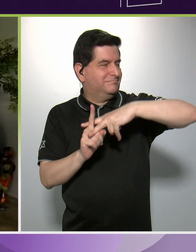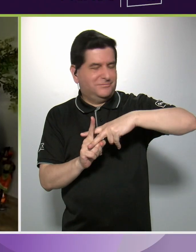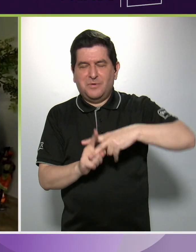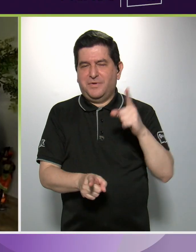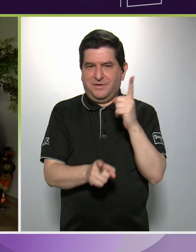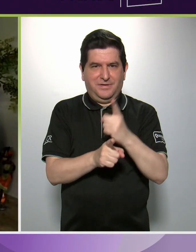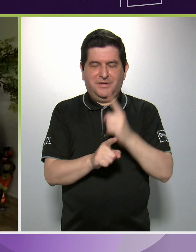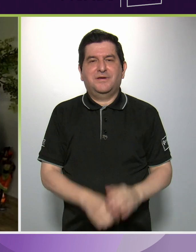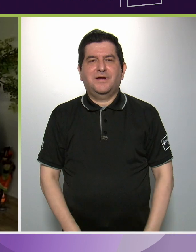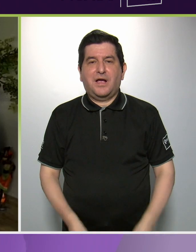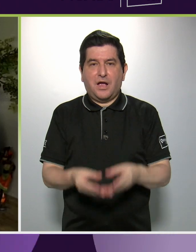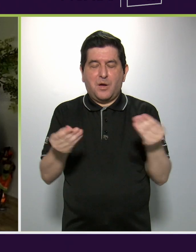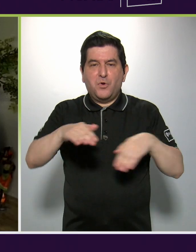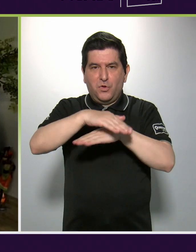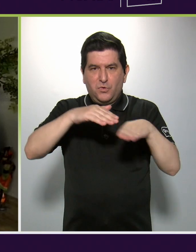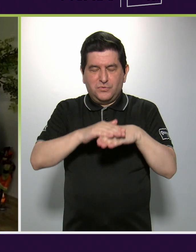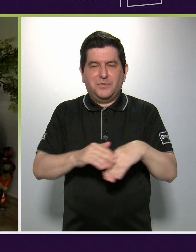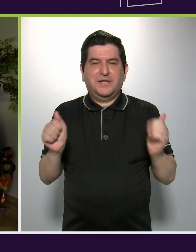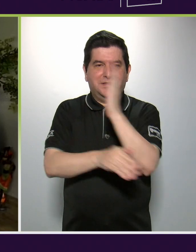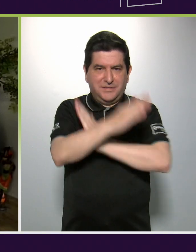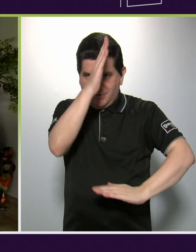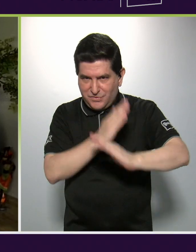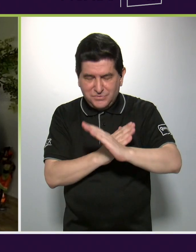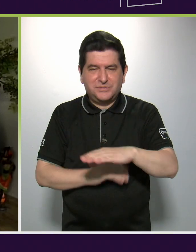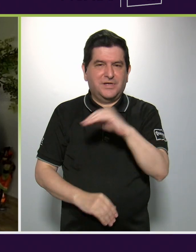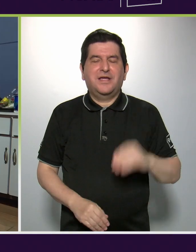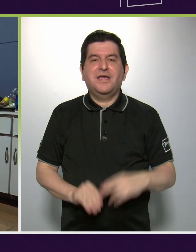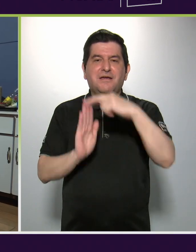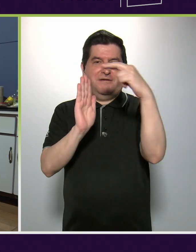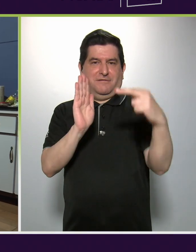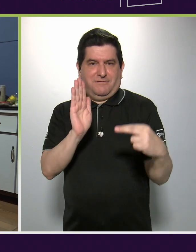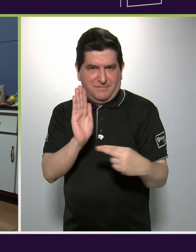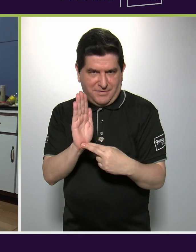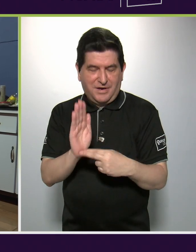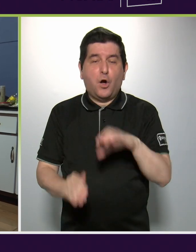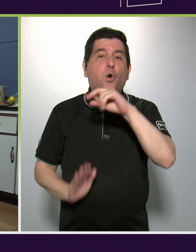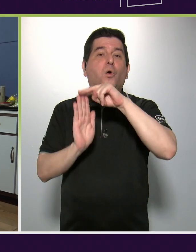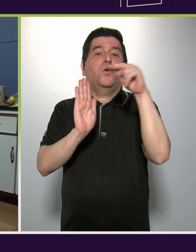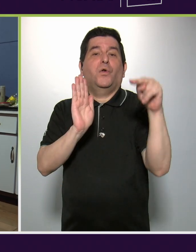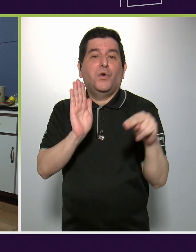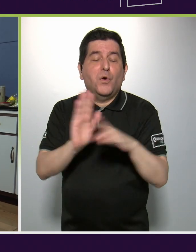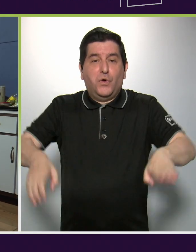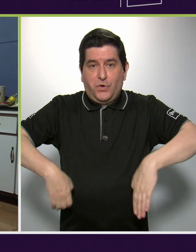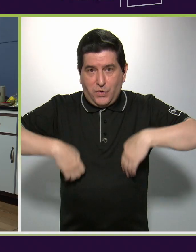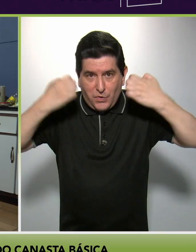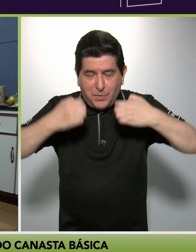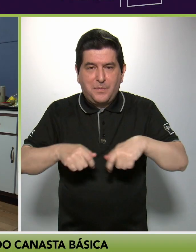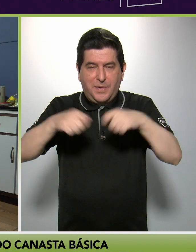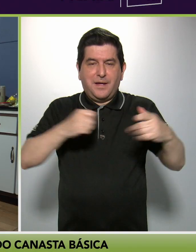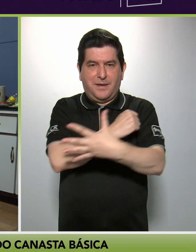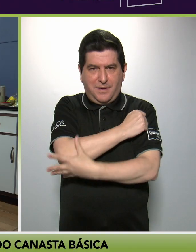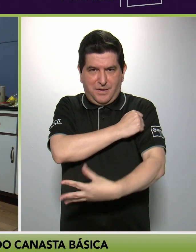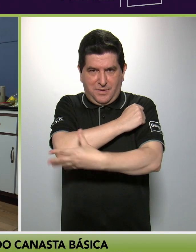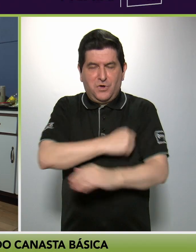la reglamentación o la normativa existente para medir la pobreza que establece la Ley de Autonomía Personal. Entonces, cuando